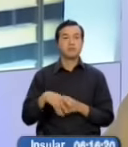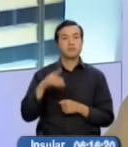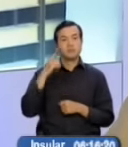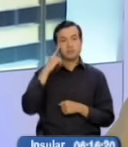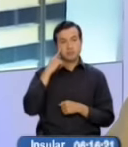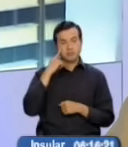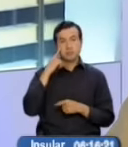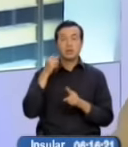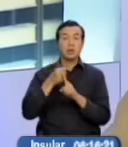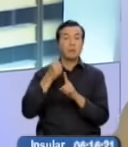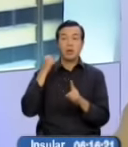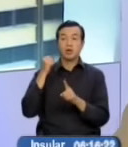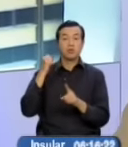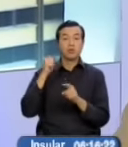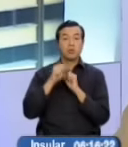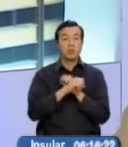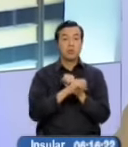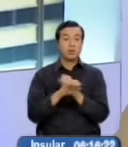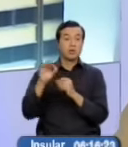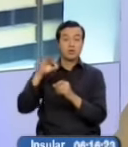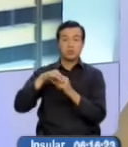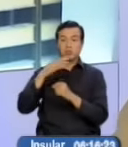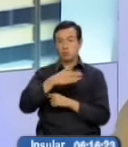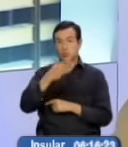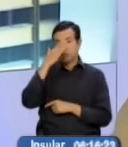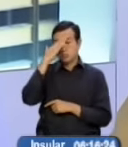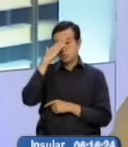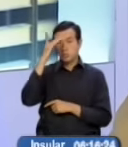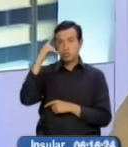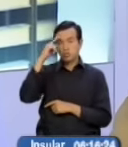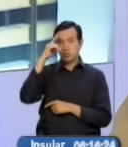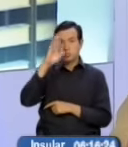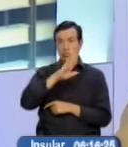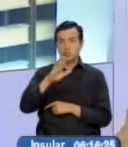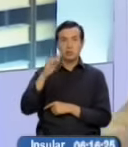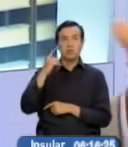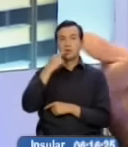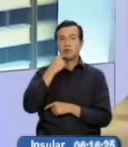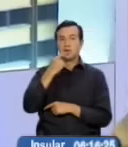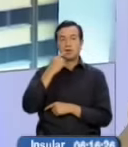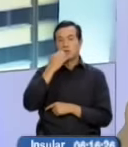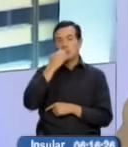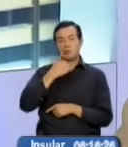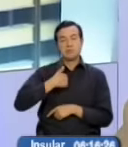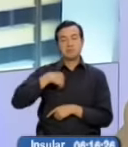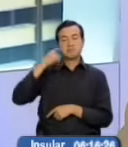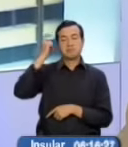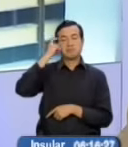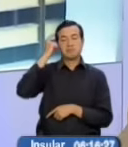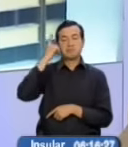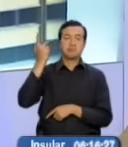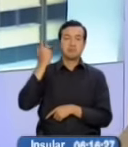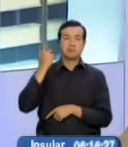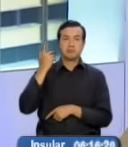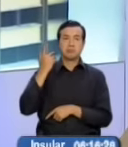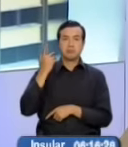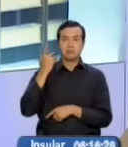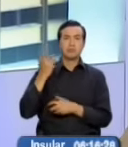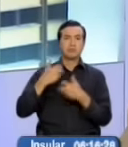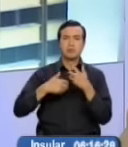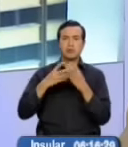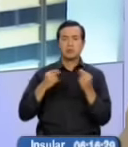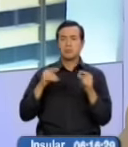fuertemente en la campaña electoral, a pesar del hecho de que los personeros del gobierno presumen que o piensan que va a resolverse